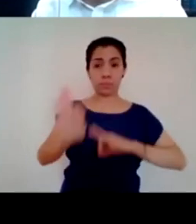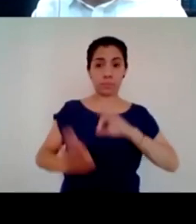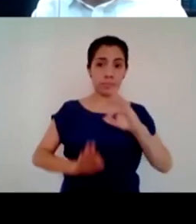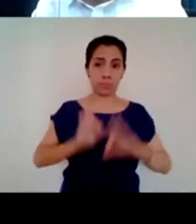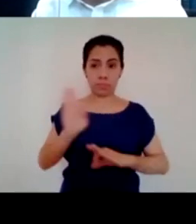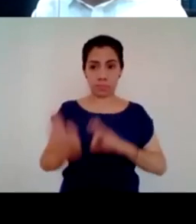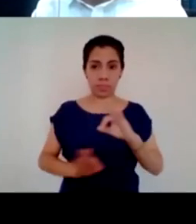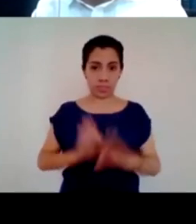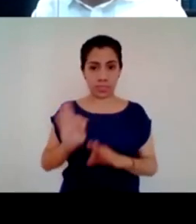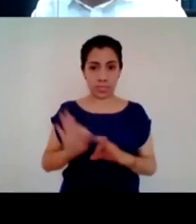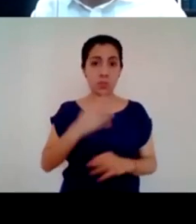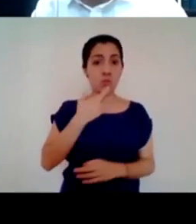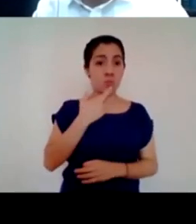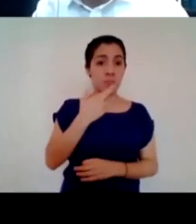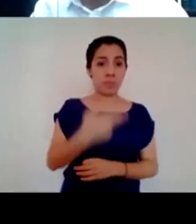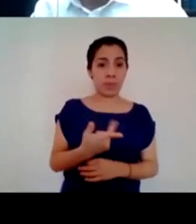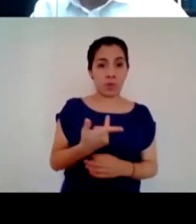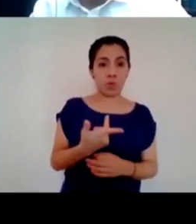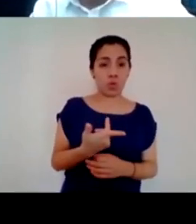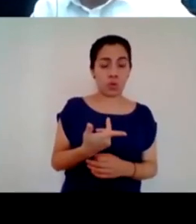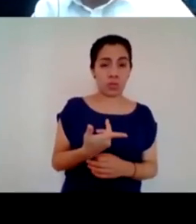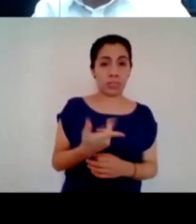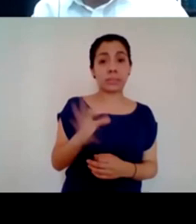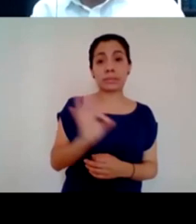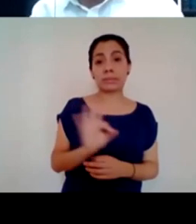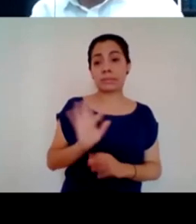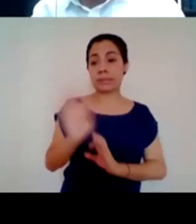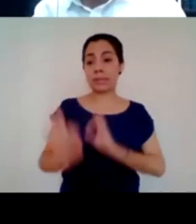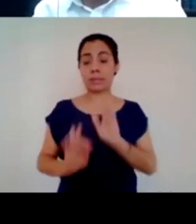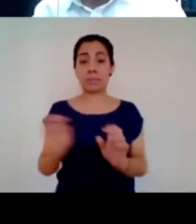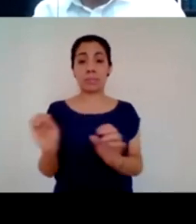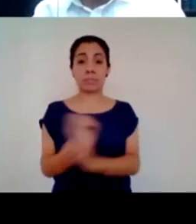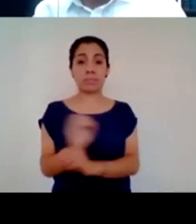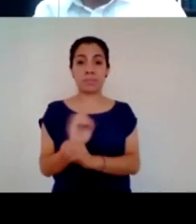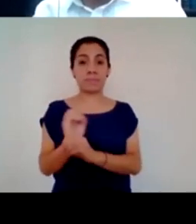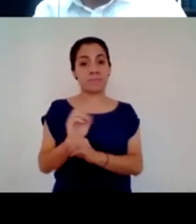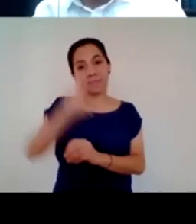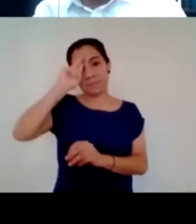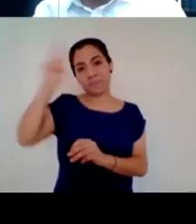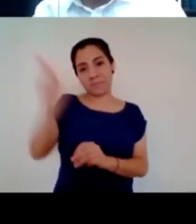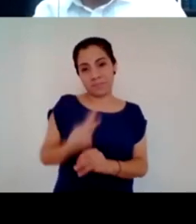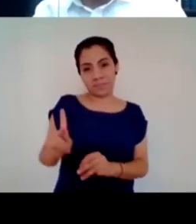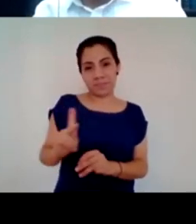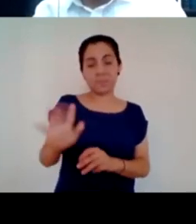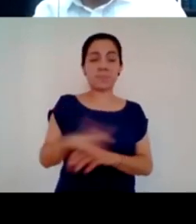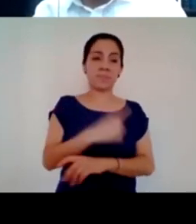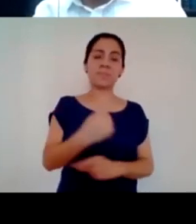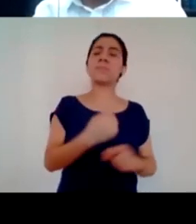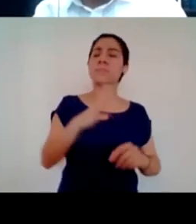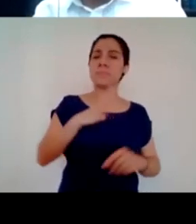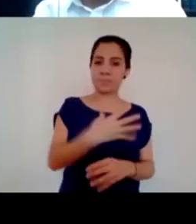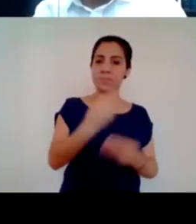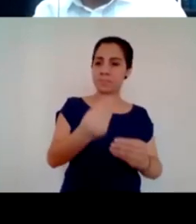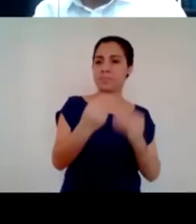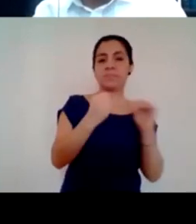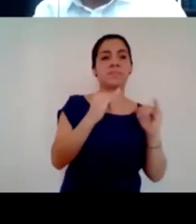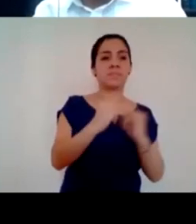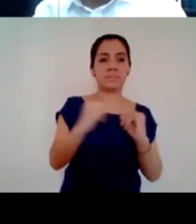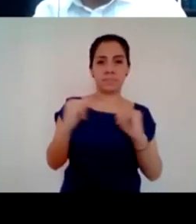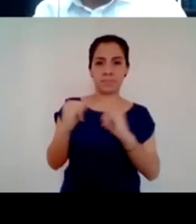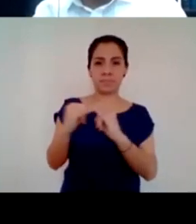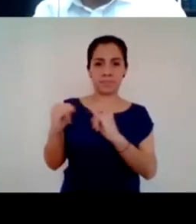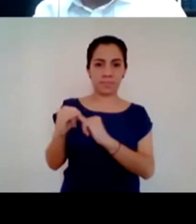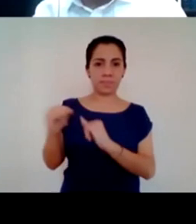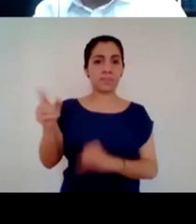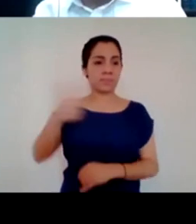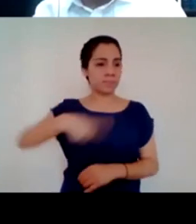ningún tratamiento. Entonces, aparte de que existen muchas instancias que, como ya lo he comentado, que provienen de una respuesta estatal